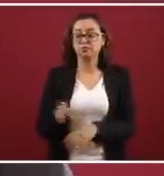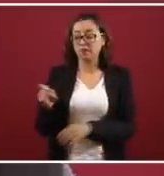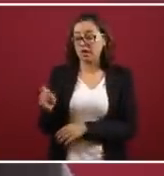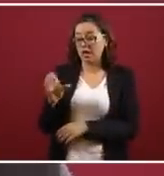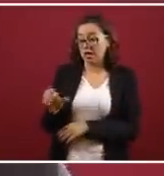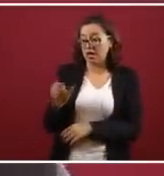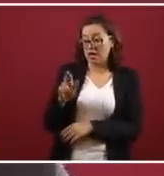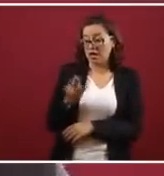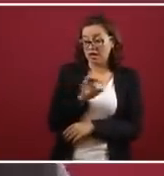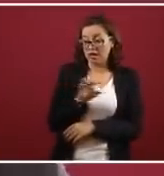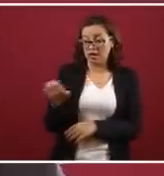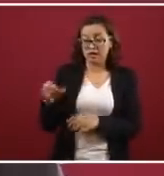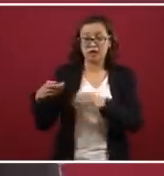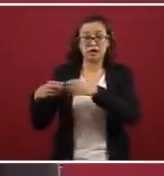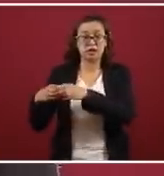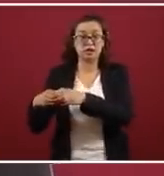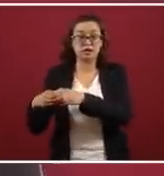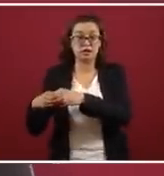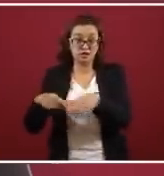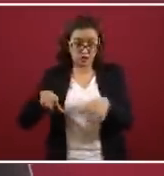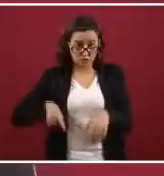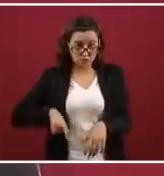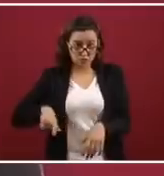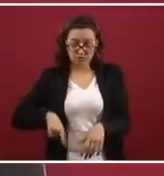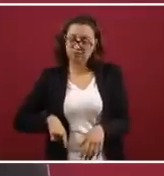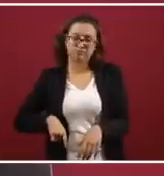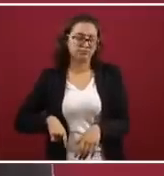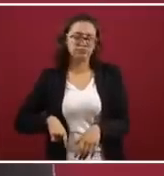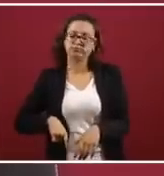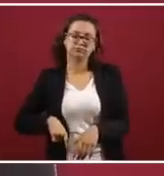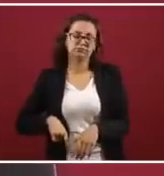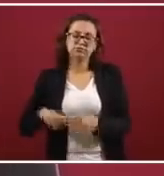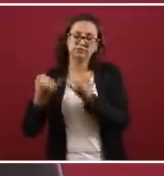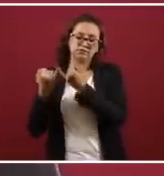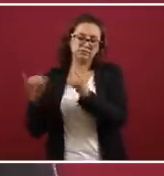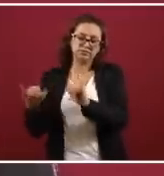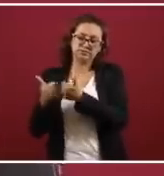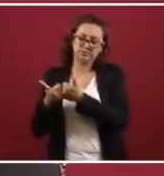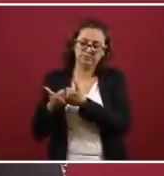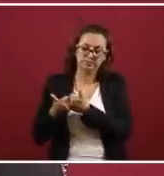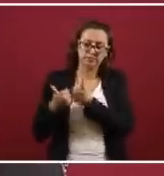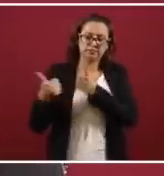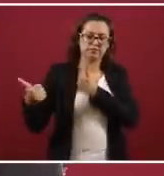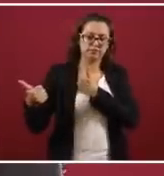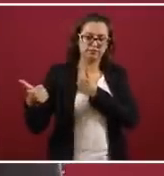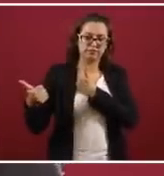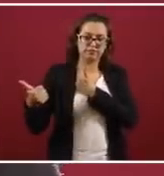un organismo independiente, autónomo, pero hay una política